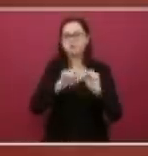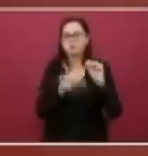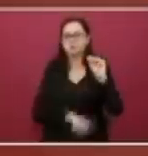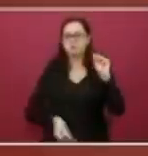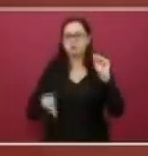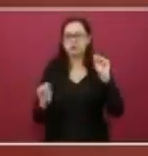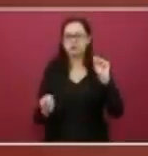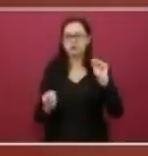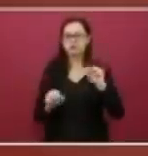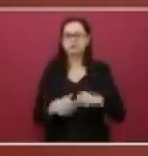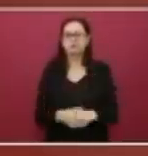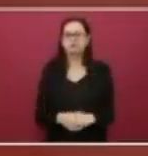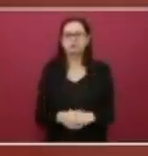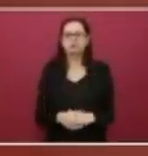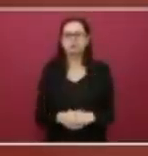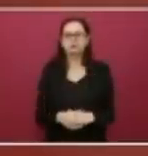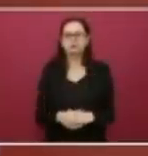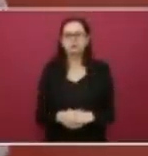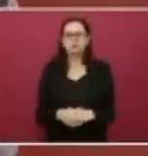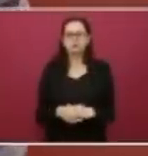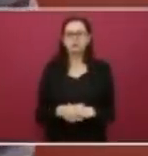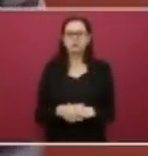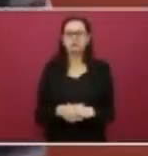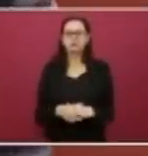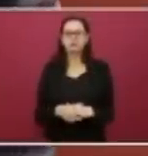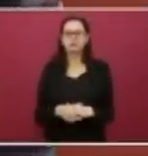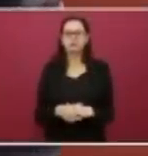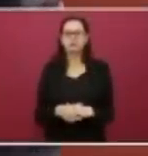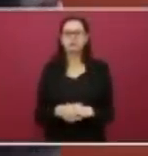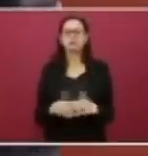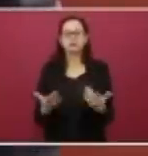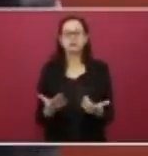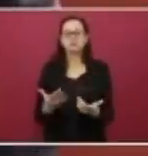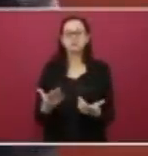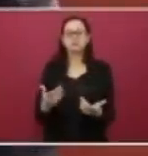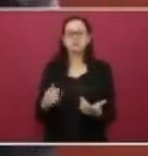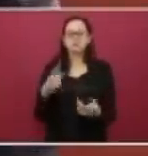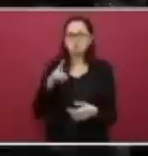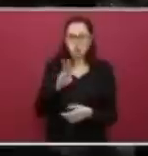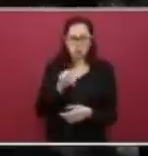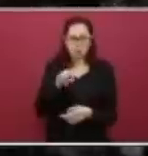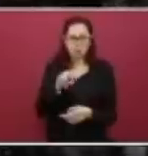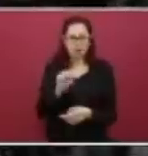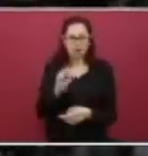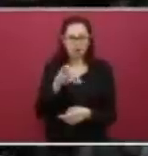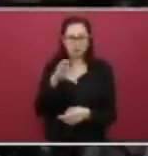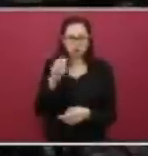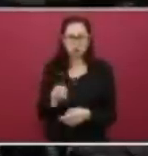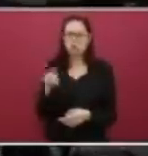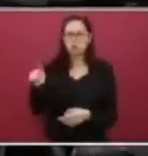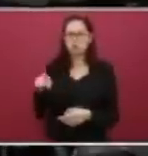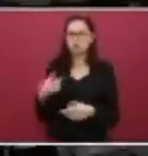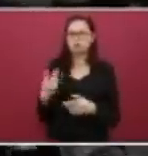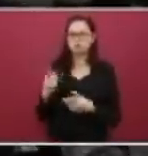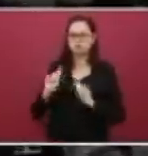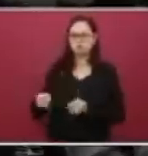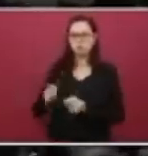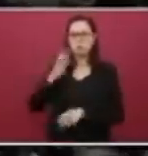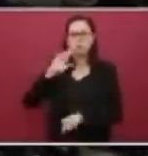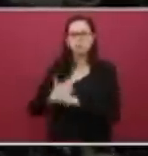que estaba precisamente un programa de unesco trabajando sobre calidad del agua